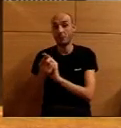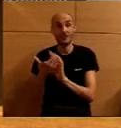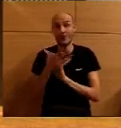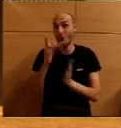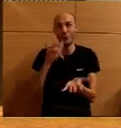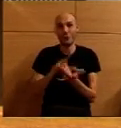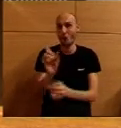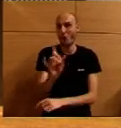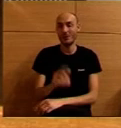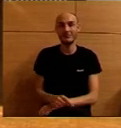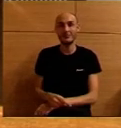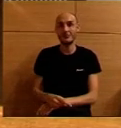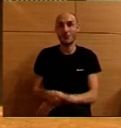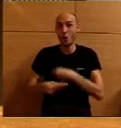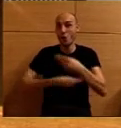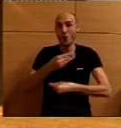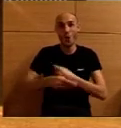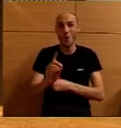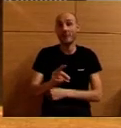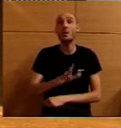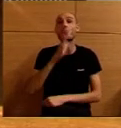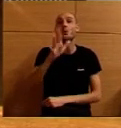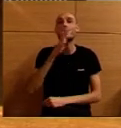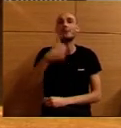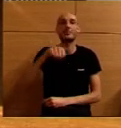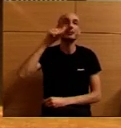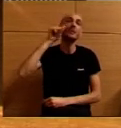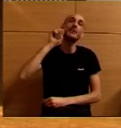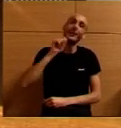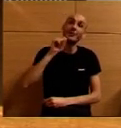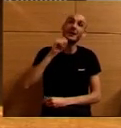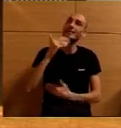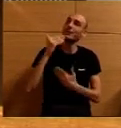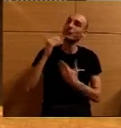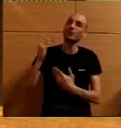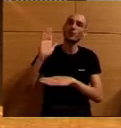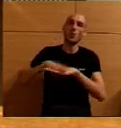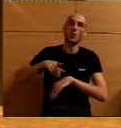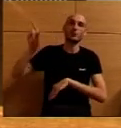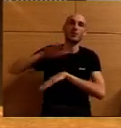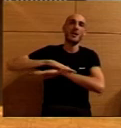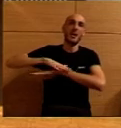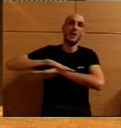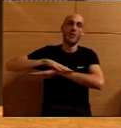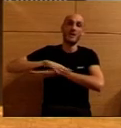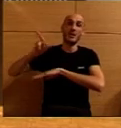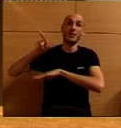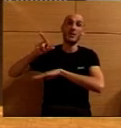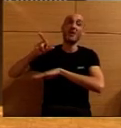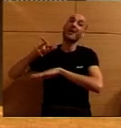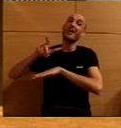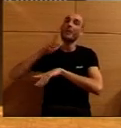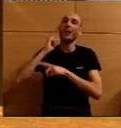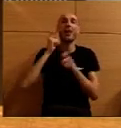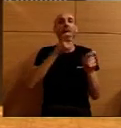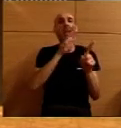por desgracia, desde que Pedro Sánchez está en el gobierno a cambio de contentar a sus socios de gobierno, que son Podemos.